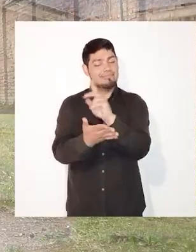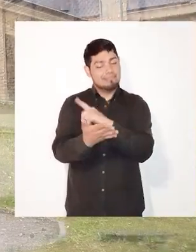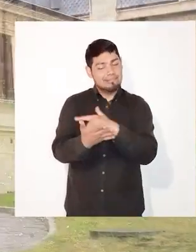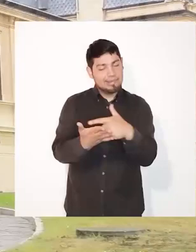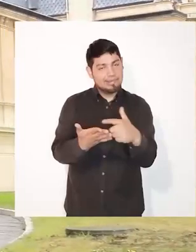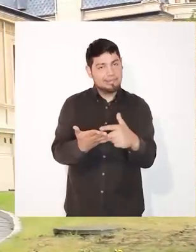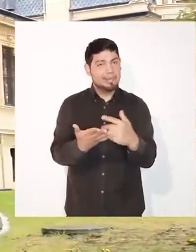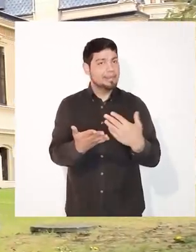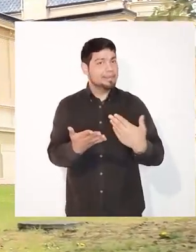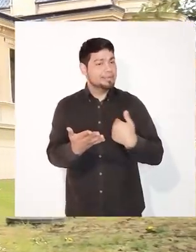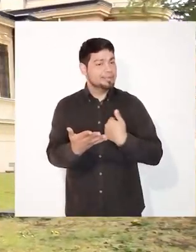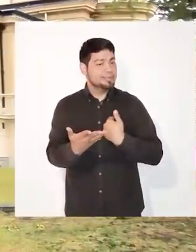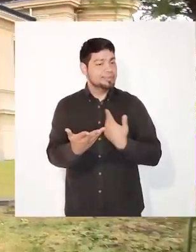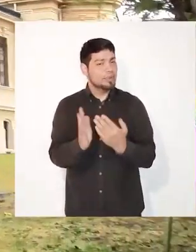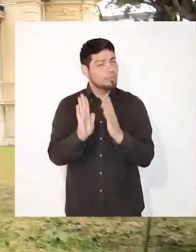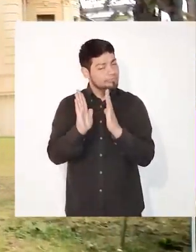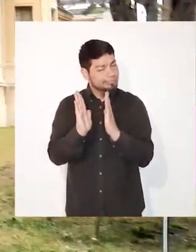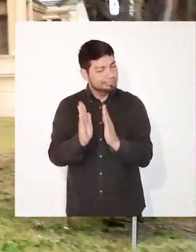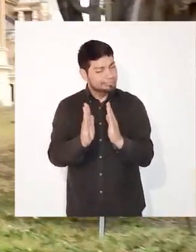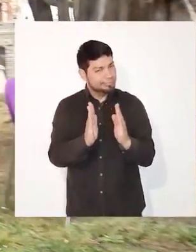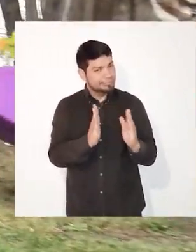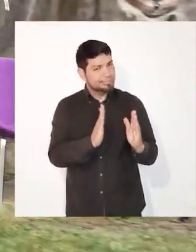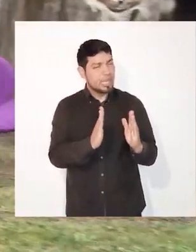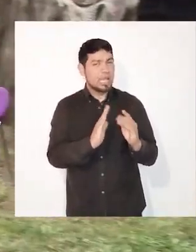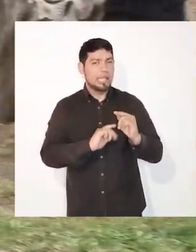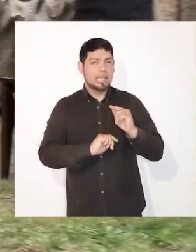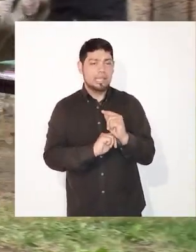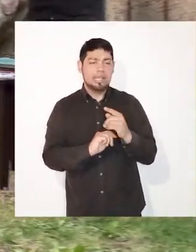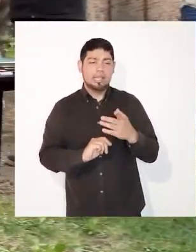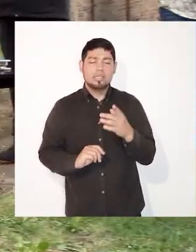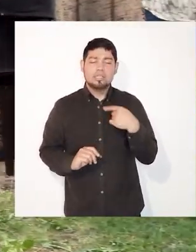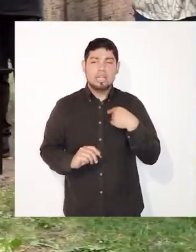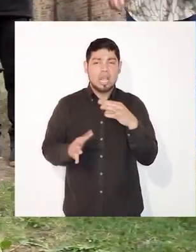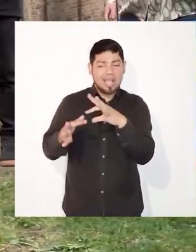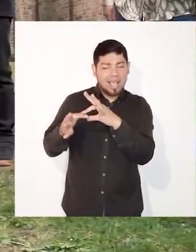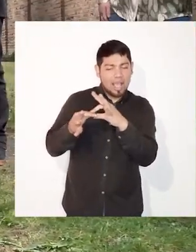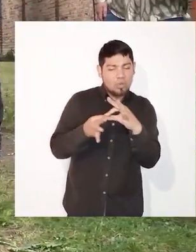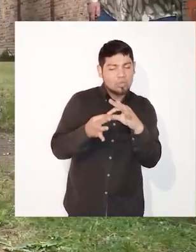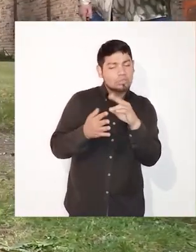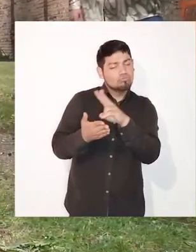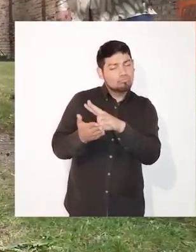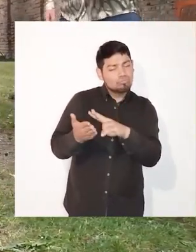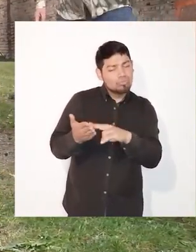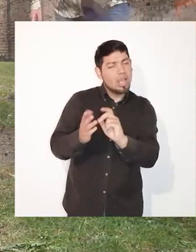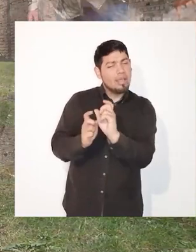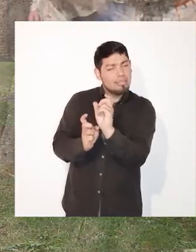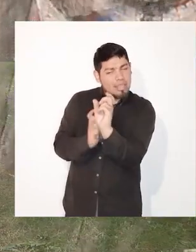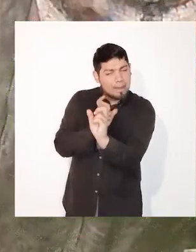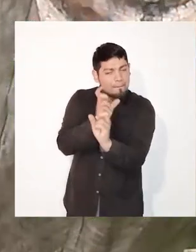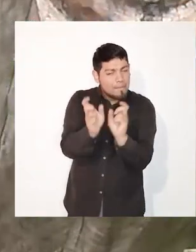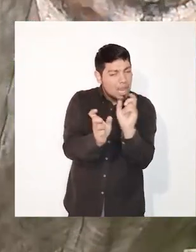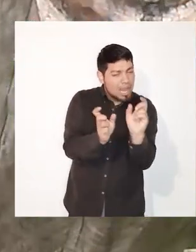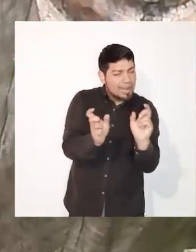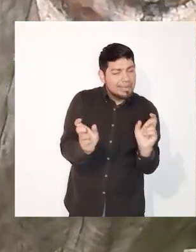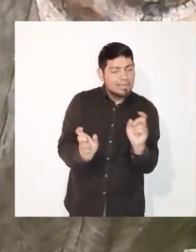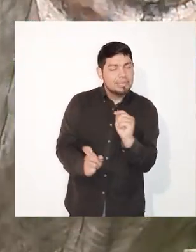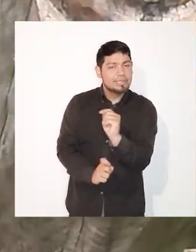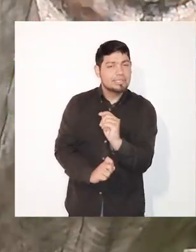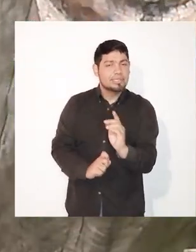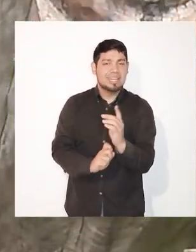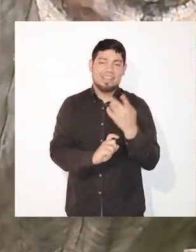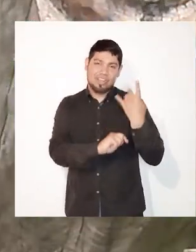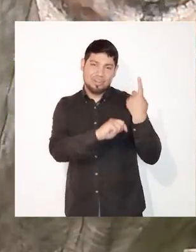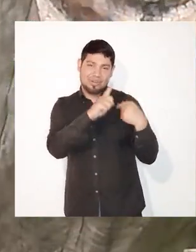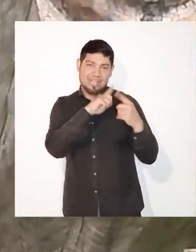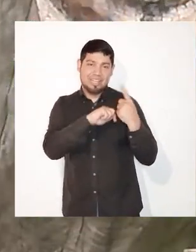mucho. Suelo apegarme bastante a las normas, influye mucho para mí la sonoridad y el ritmo de las palabras,